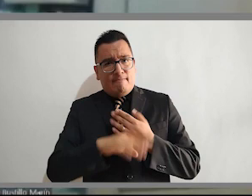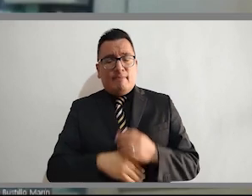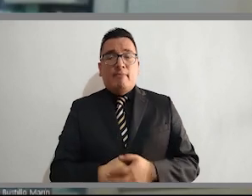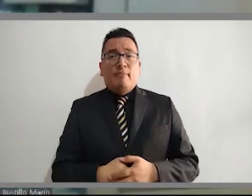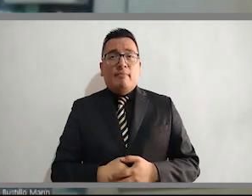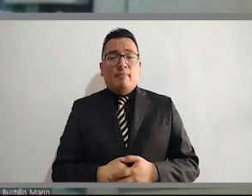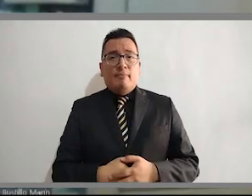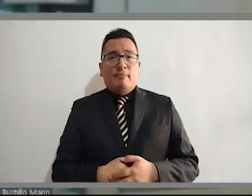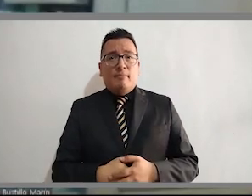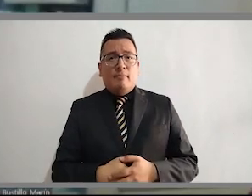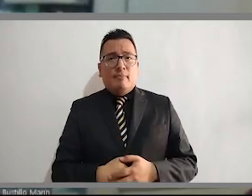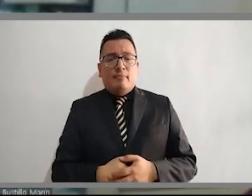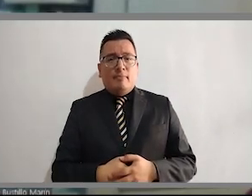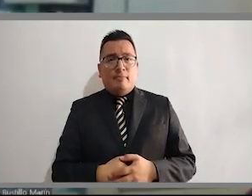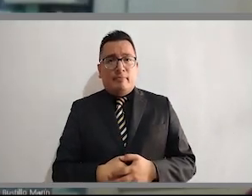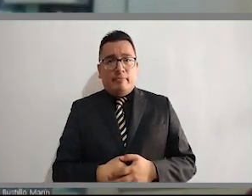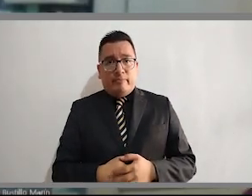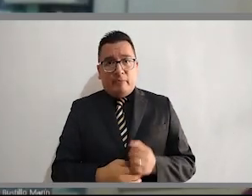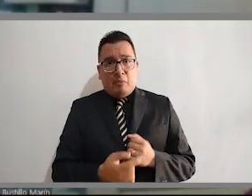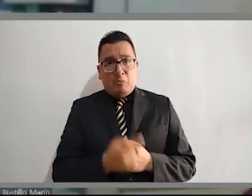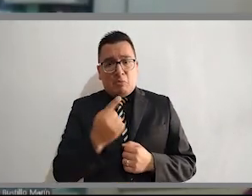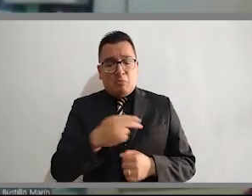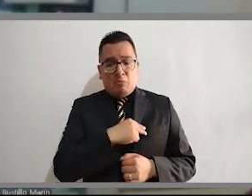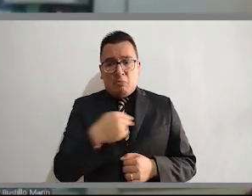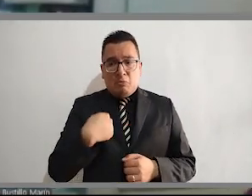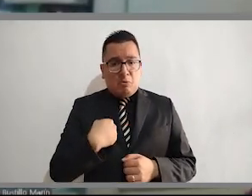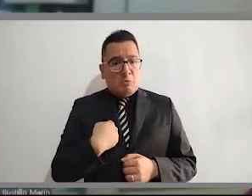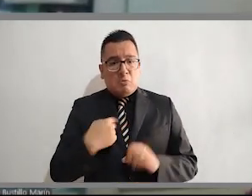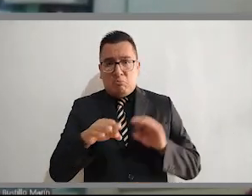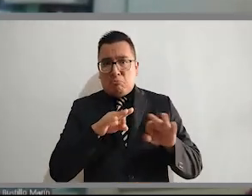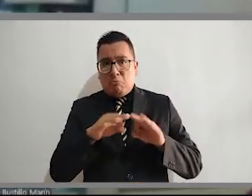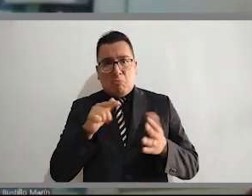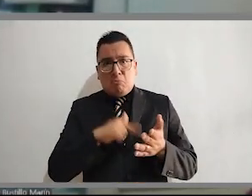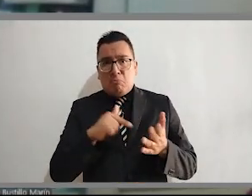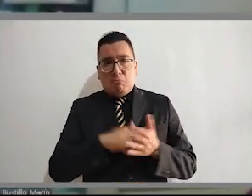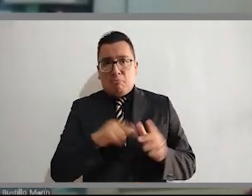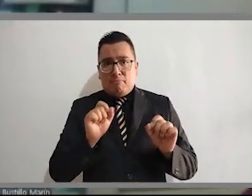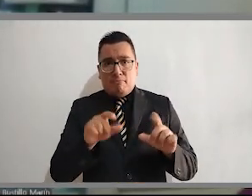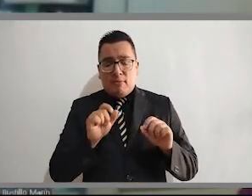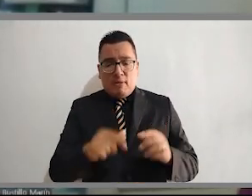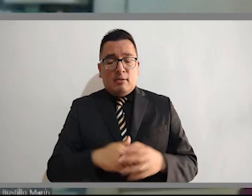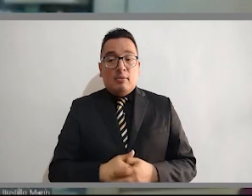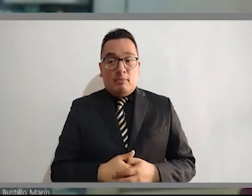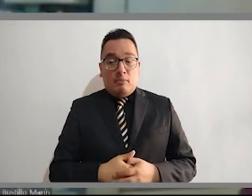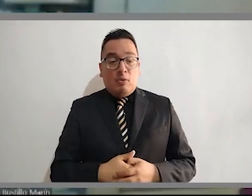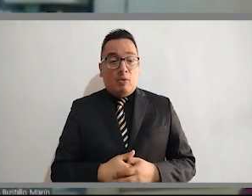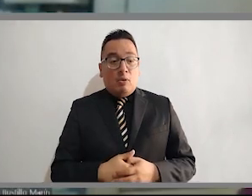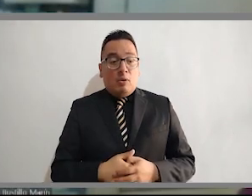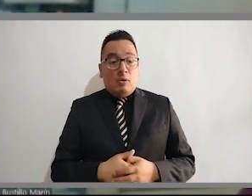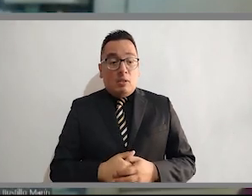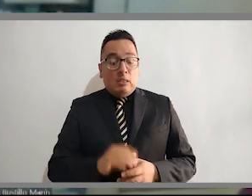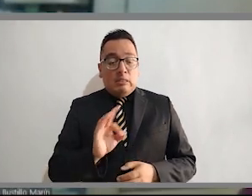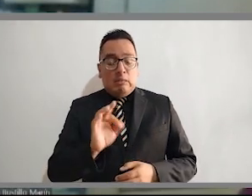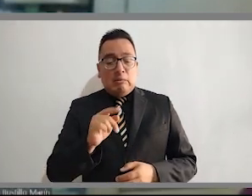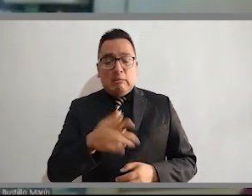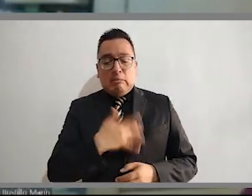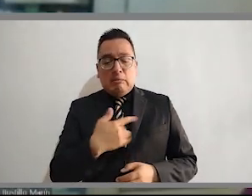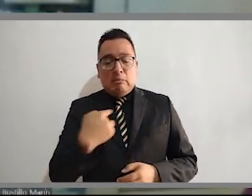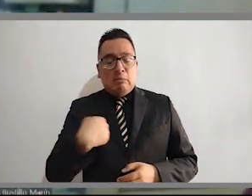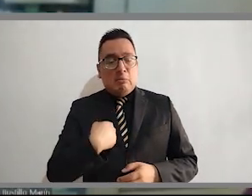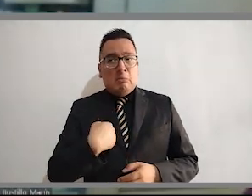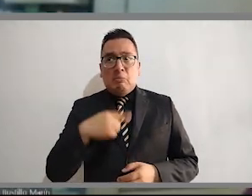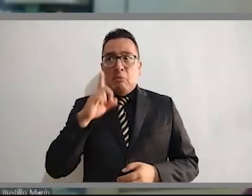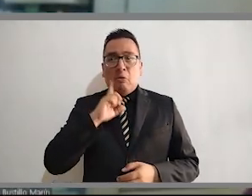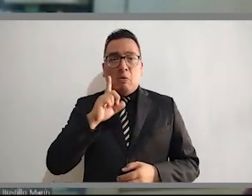violentando? ¿Por qué? Porque trabajamos en el mismo lugar. Porque ¿cómo nos van a tachar